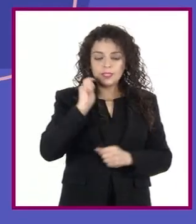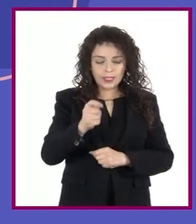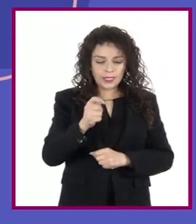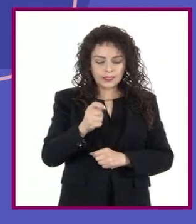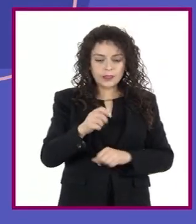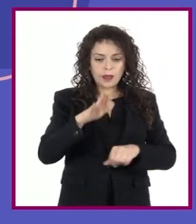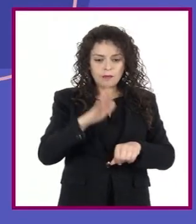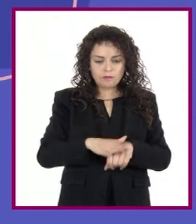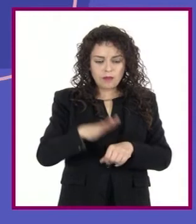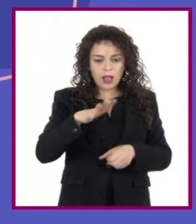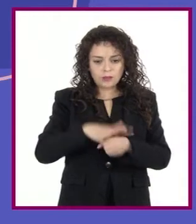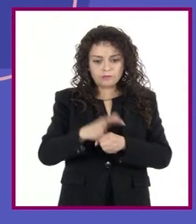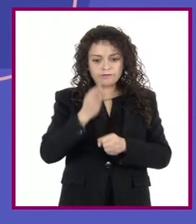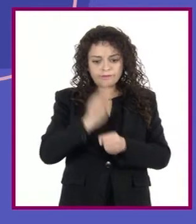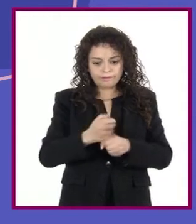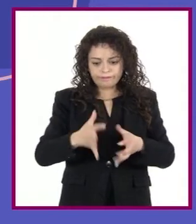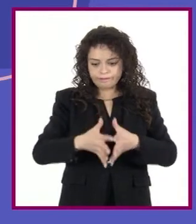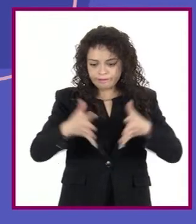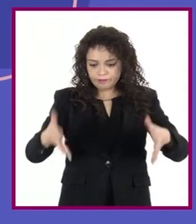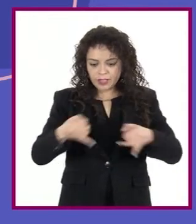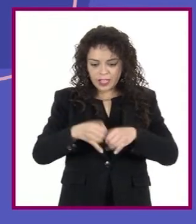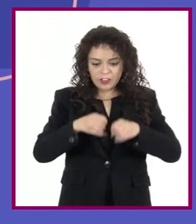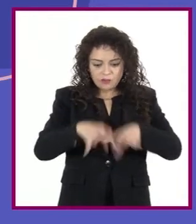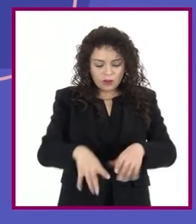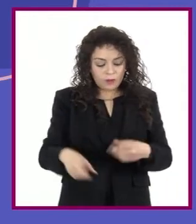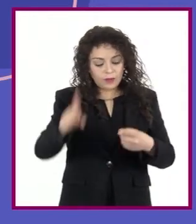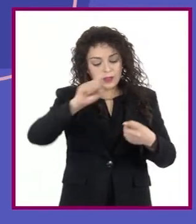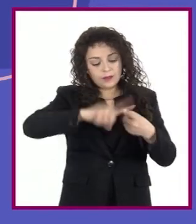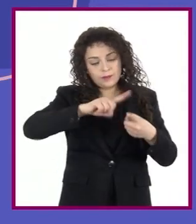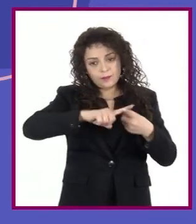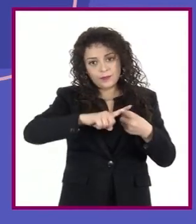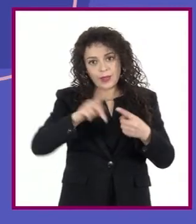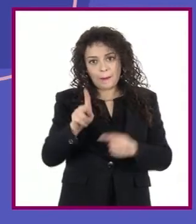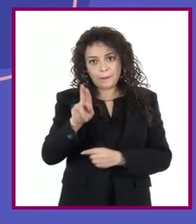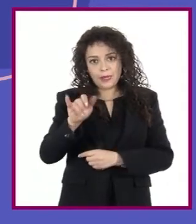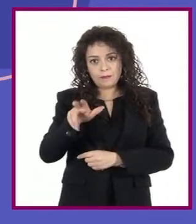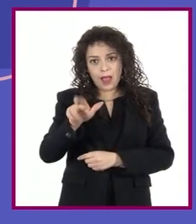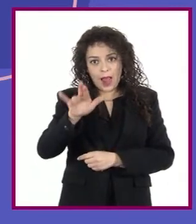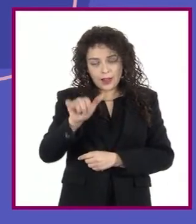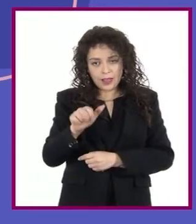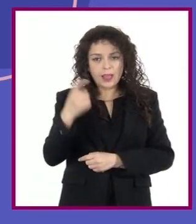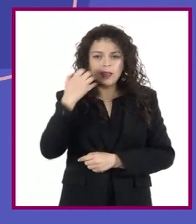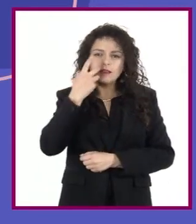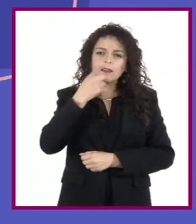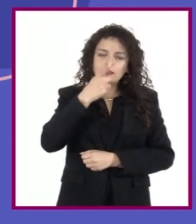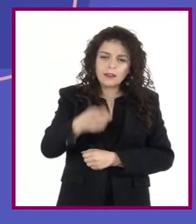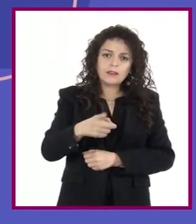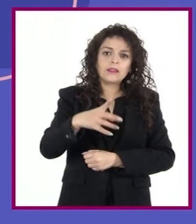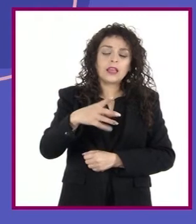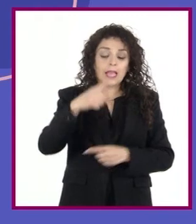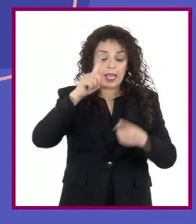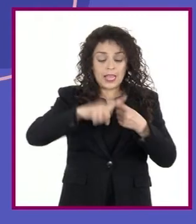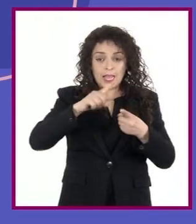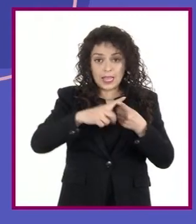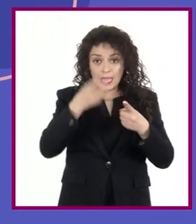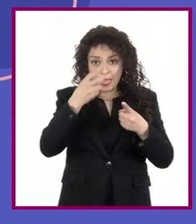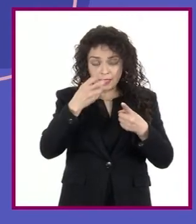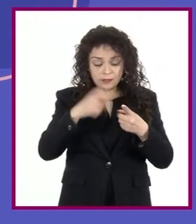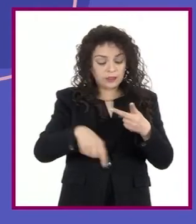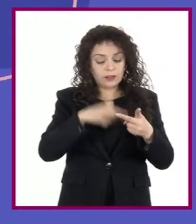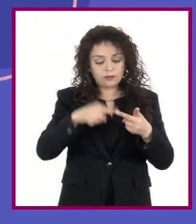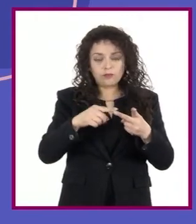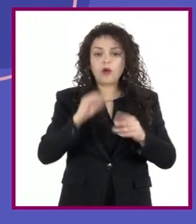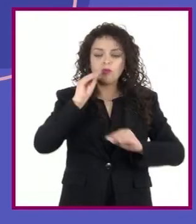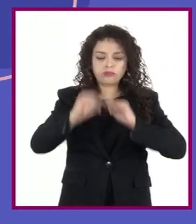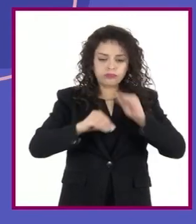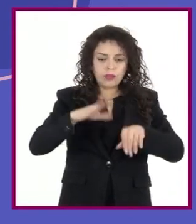que aportan las fuentes primarias. Es decir, se genera un contenido a partir de la extracción de información